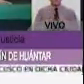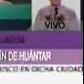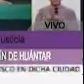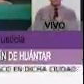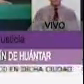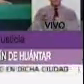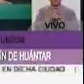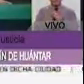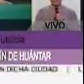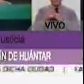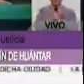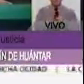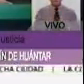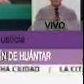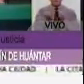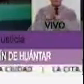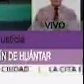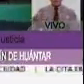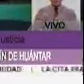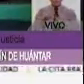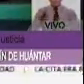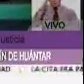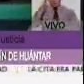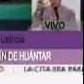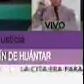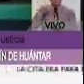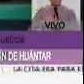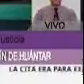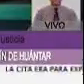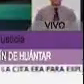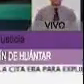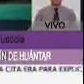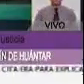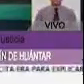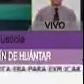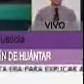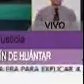para defender precisamente al comando Chavín de Huántara.